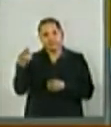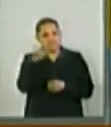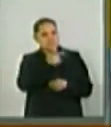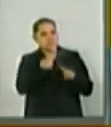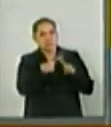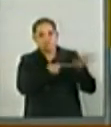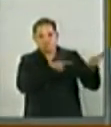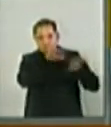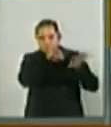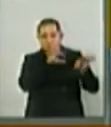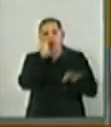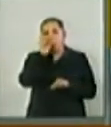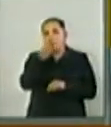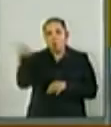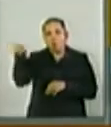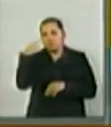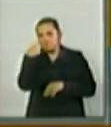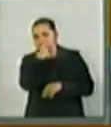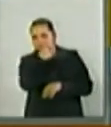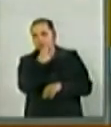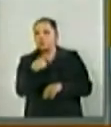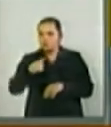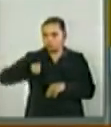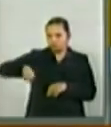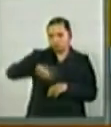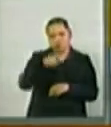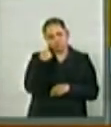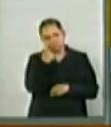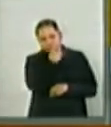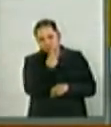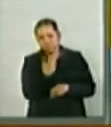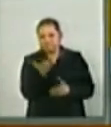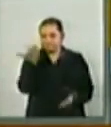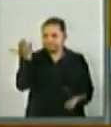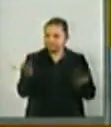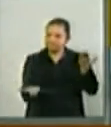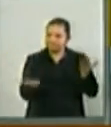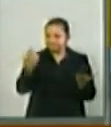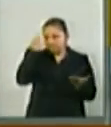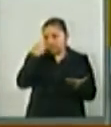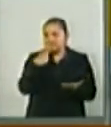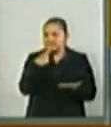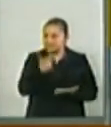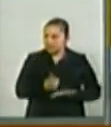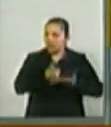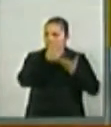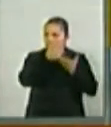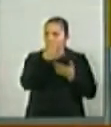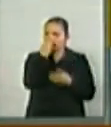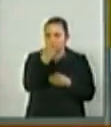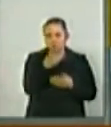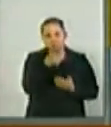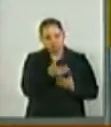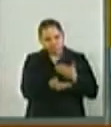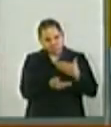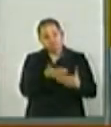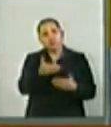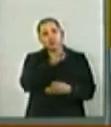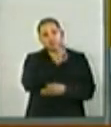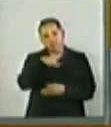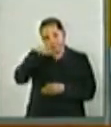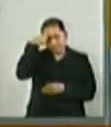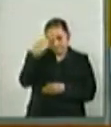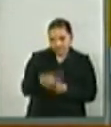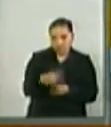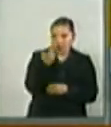más importantes del Estado mexicano, que son estratégicas para el desarrollo económico y social del